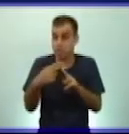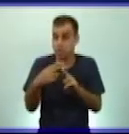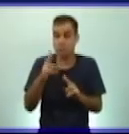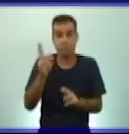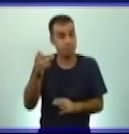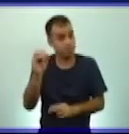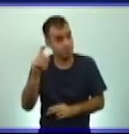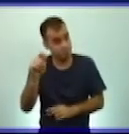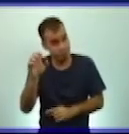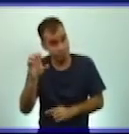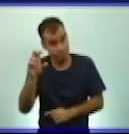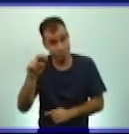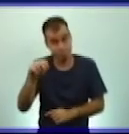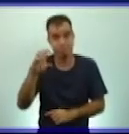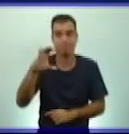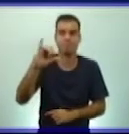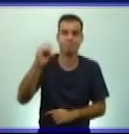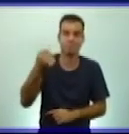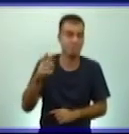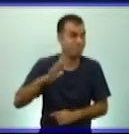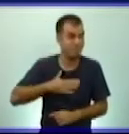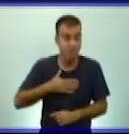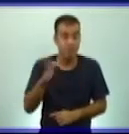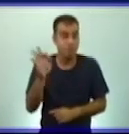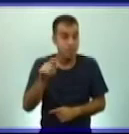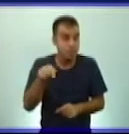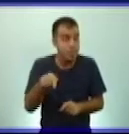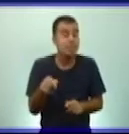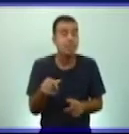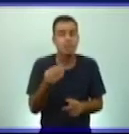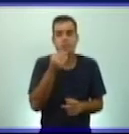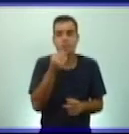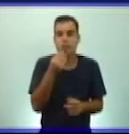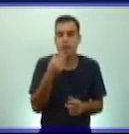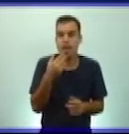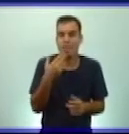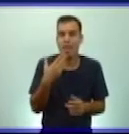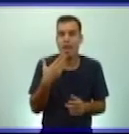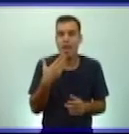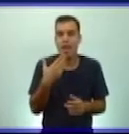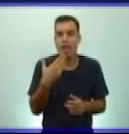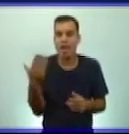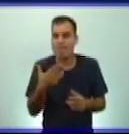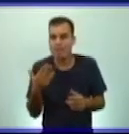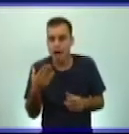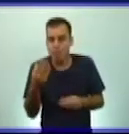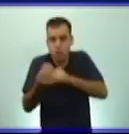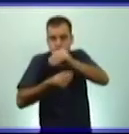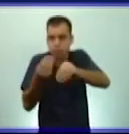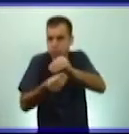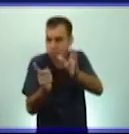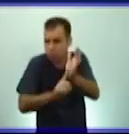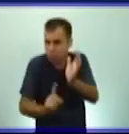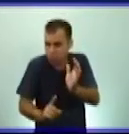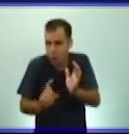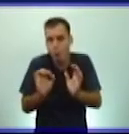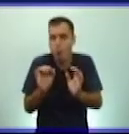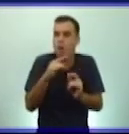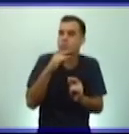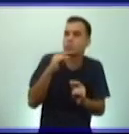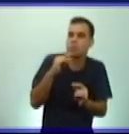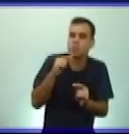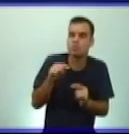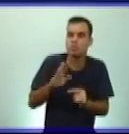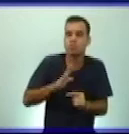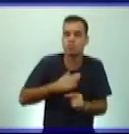que es la magnitud física que caracteriza la rapidez con que se transforma y se transmite la energía, que recibe el nombre